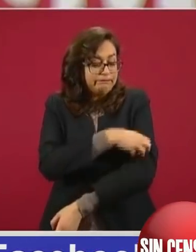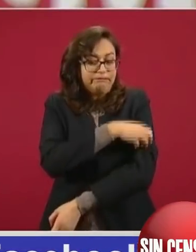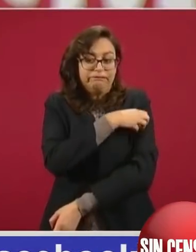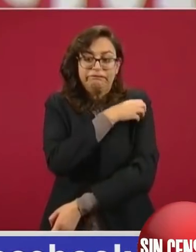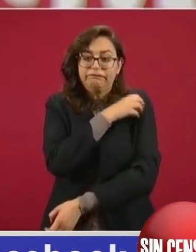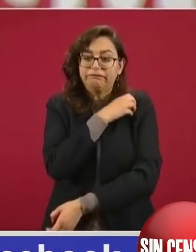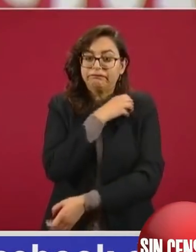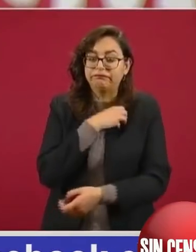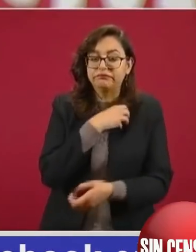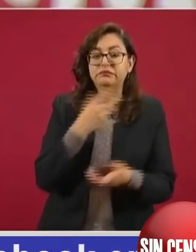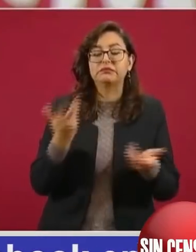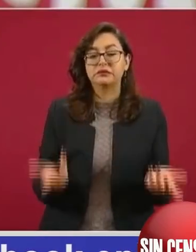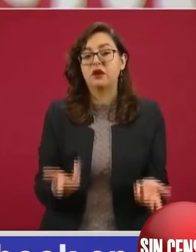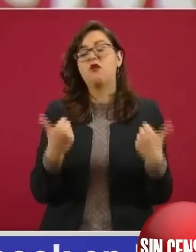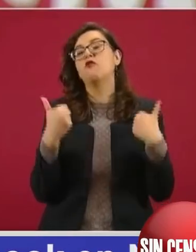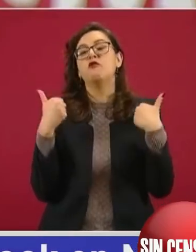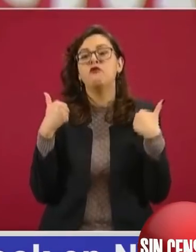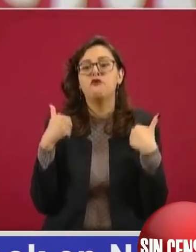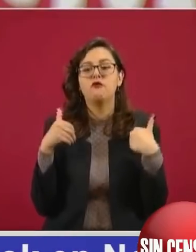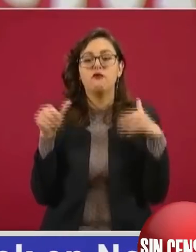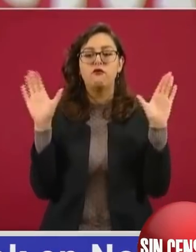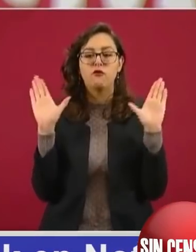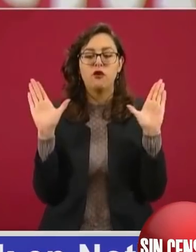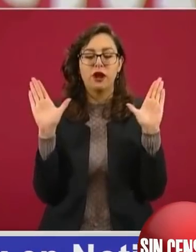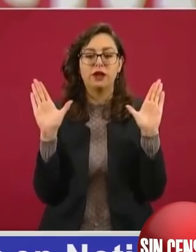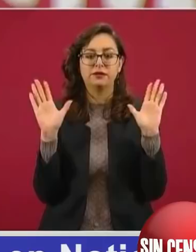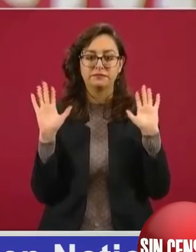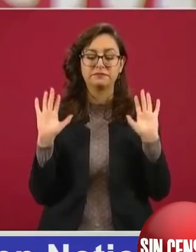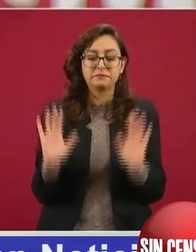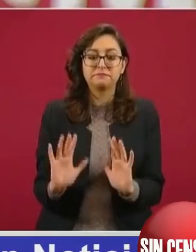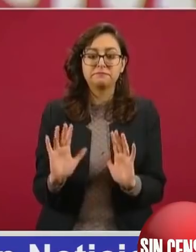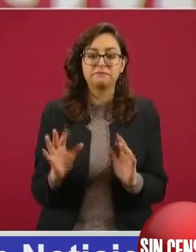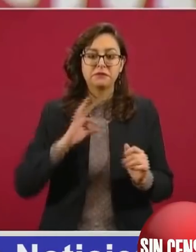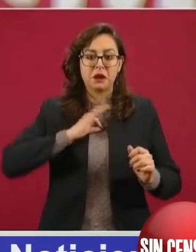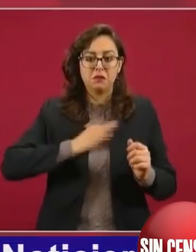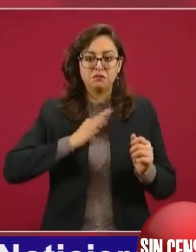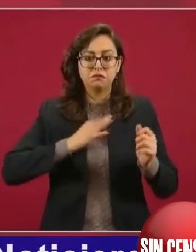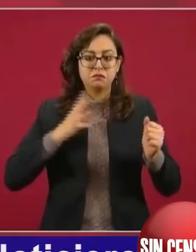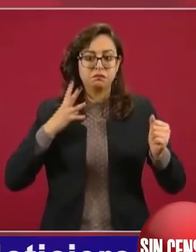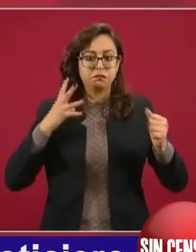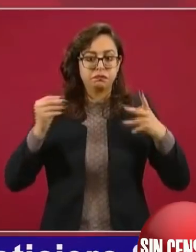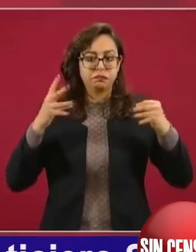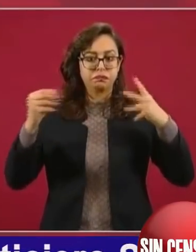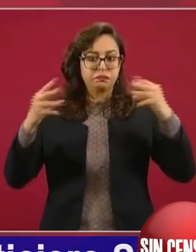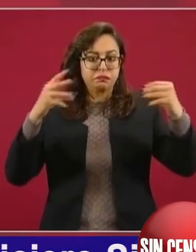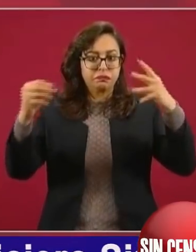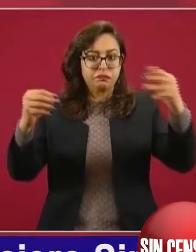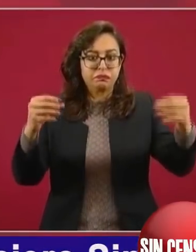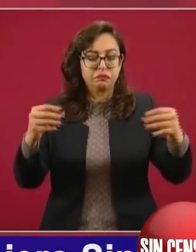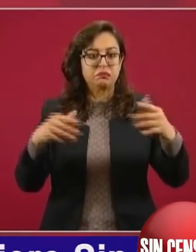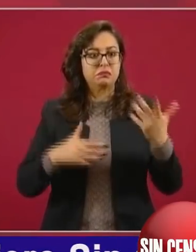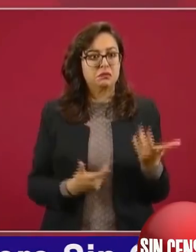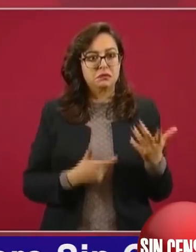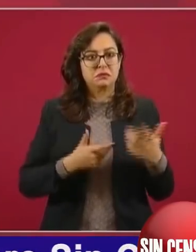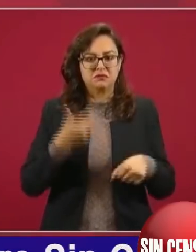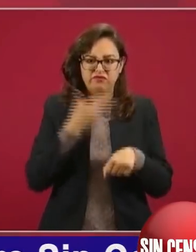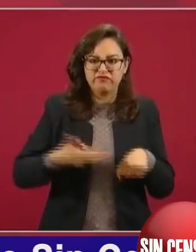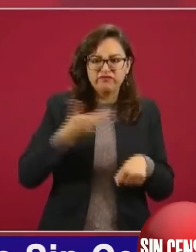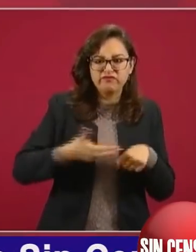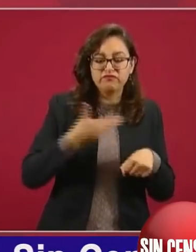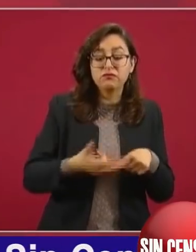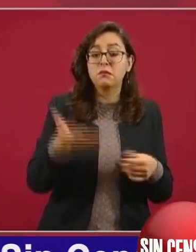las características o tuvo las características biológicas, epidemiológicas y clínicas para lograr ser